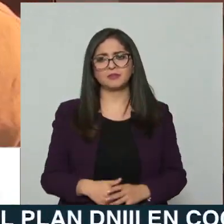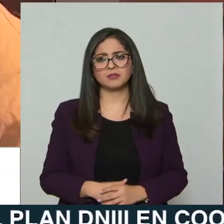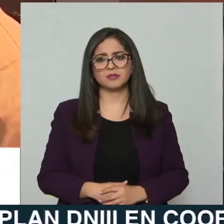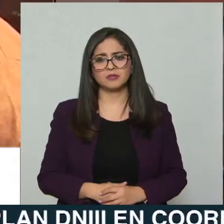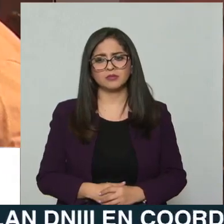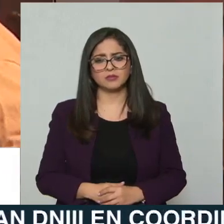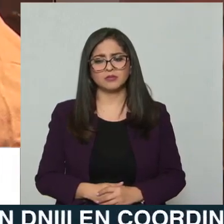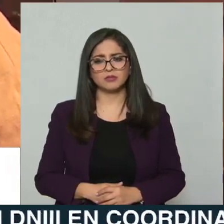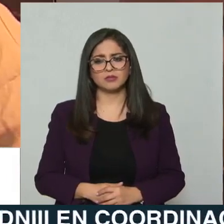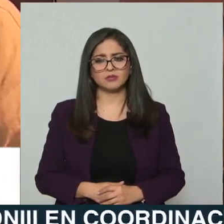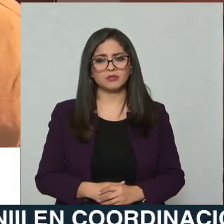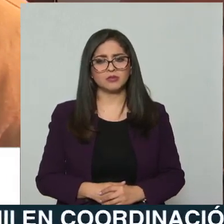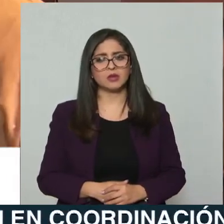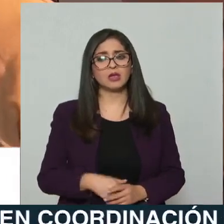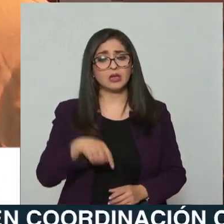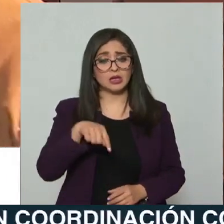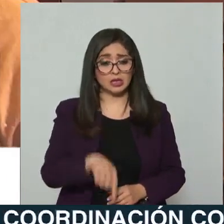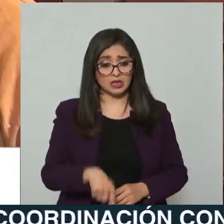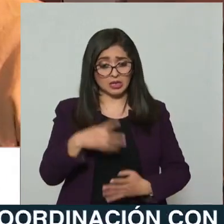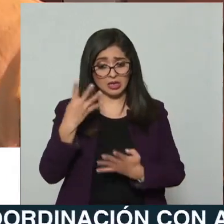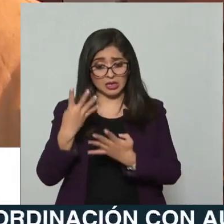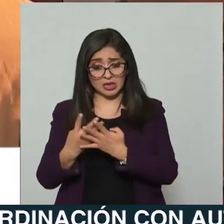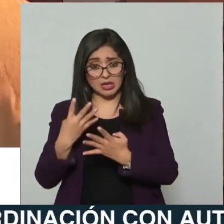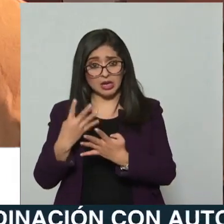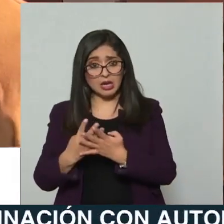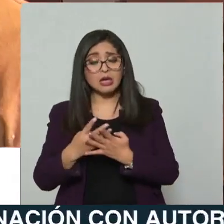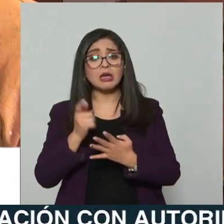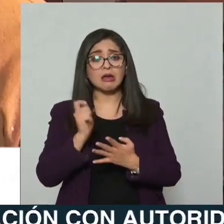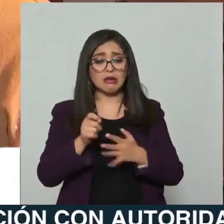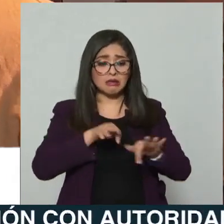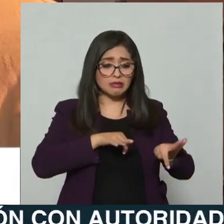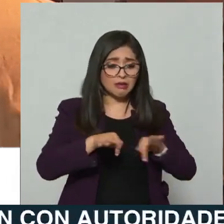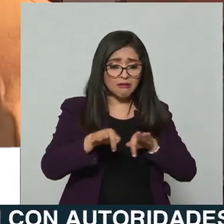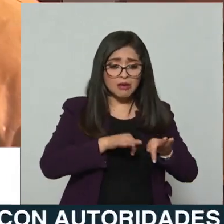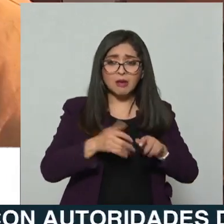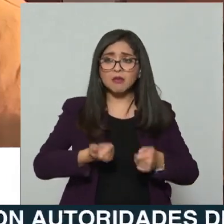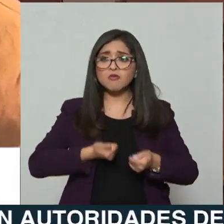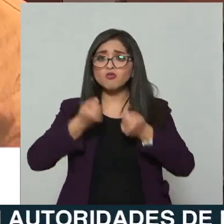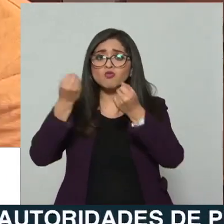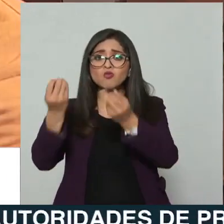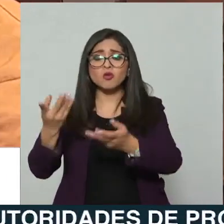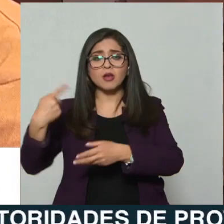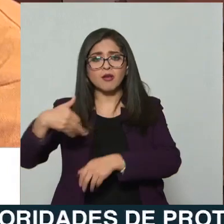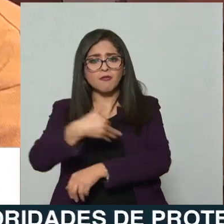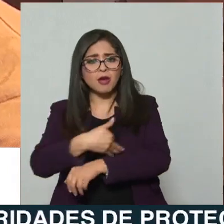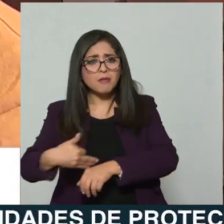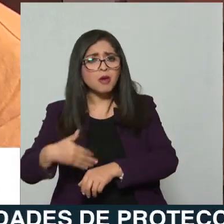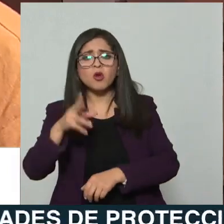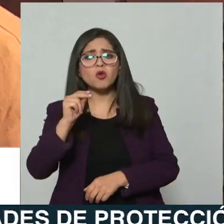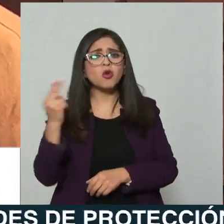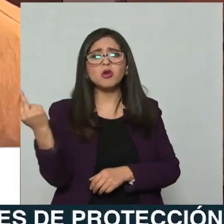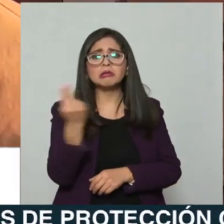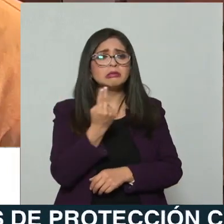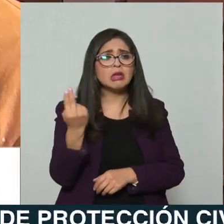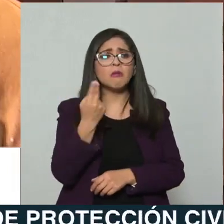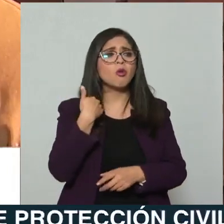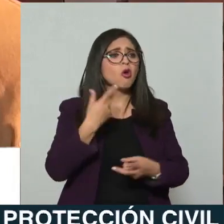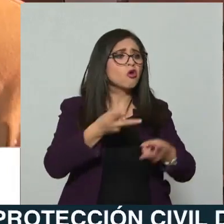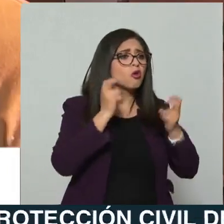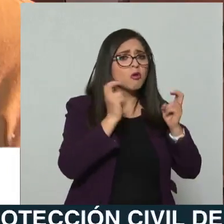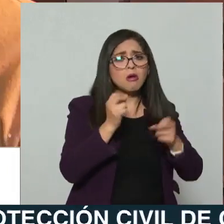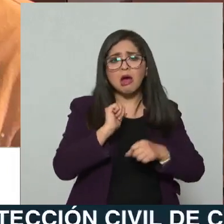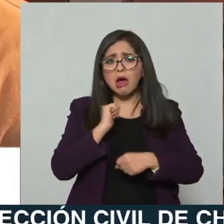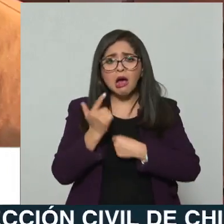el alimento a nuestras familias sin necesidad de lastimar a nadie. Lo único que tenemos que hacer es adiestrar estas manos.